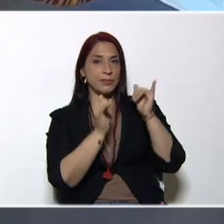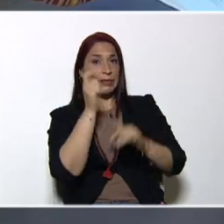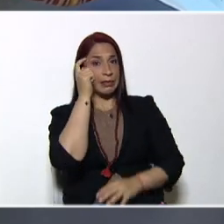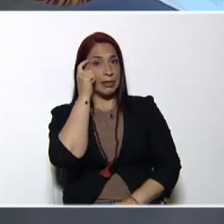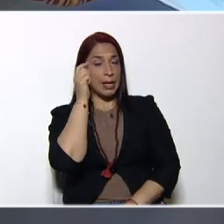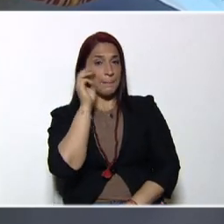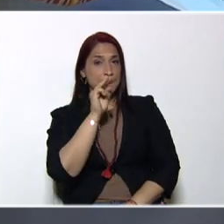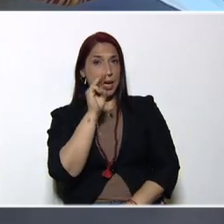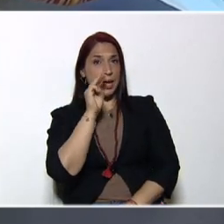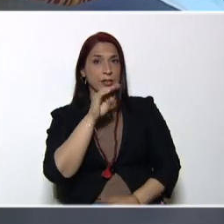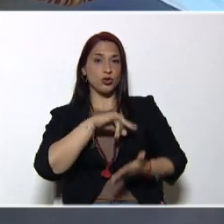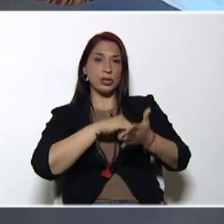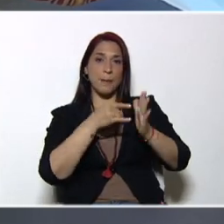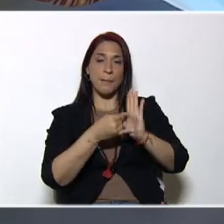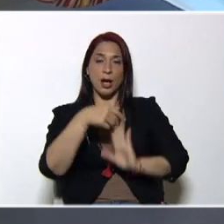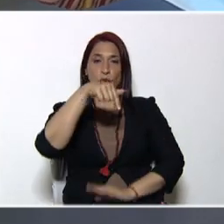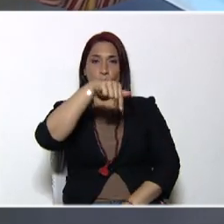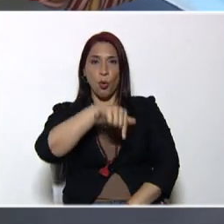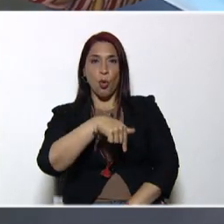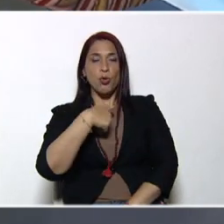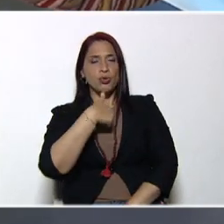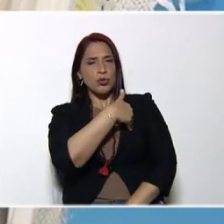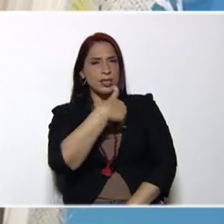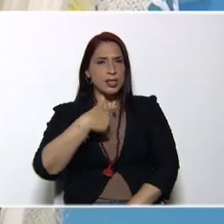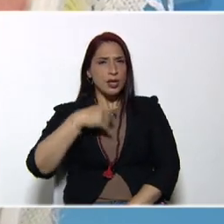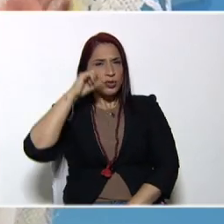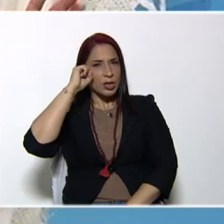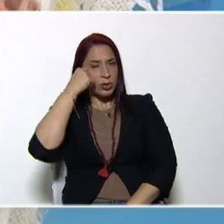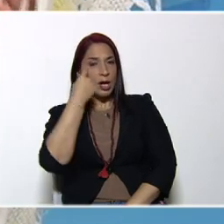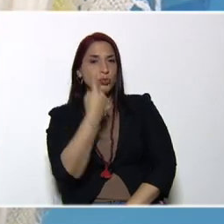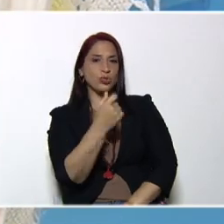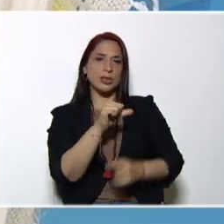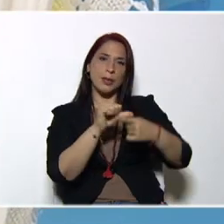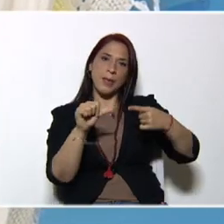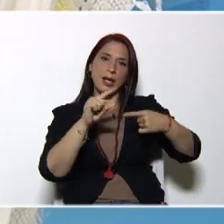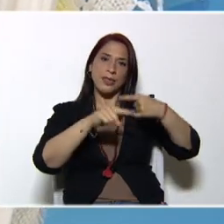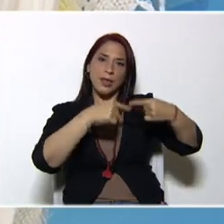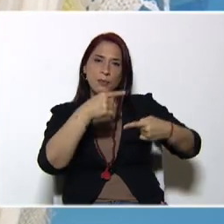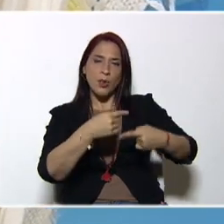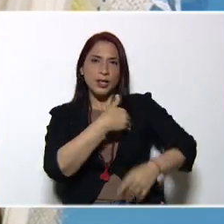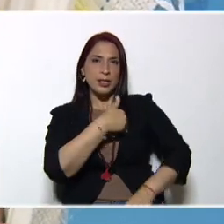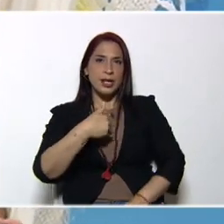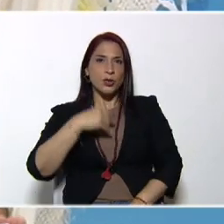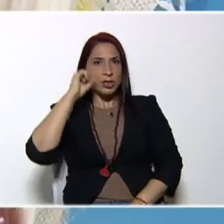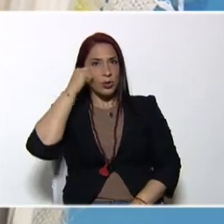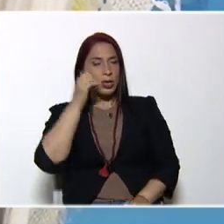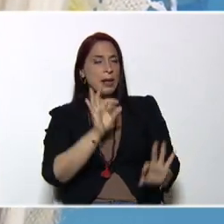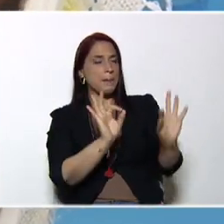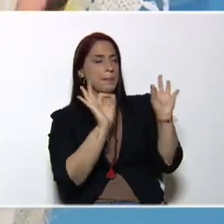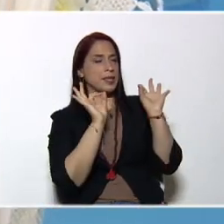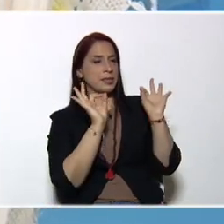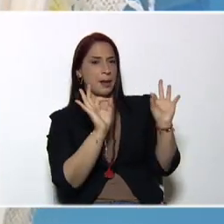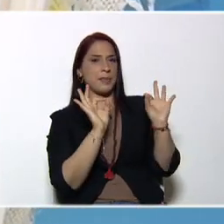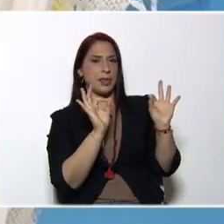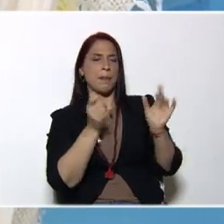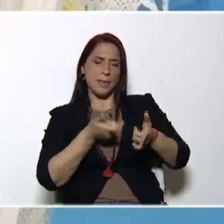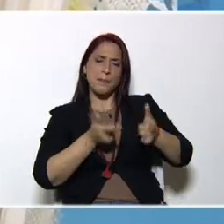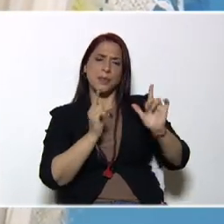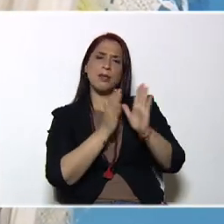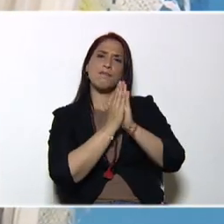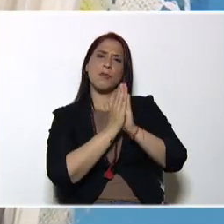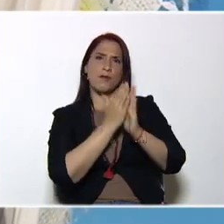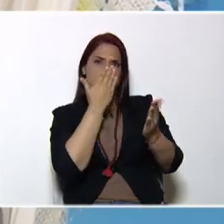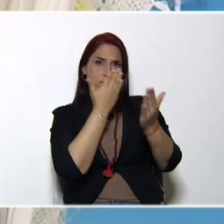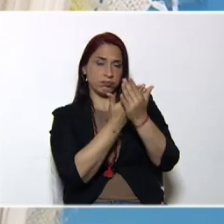del Maestro, sin embargo, hoy los quiero recordar, una semana después, pero los quiero recordar muy especialmente. Y permítanme, por favor, ante